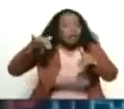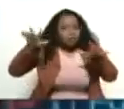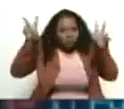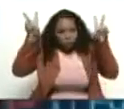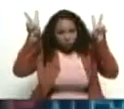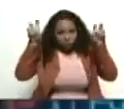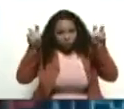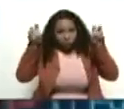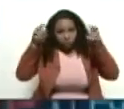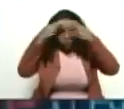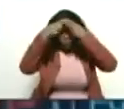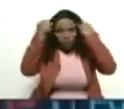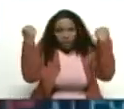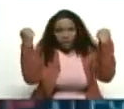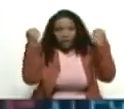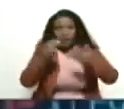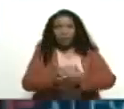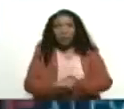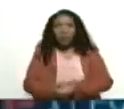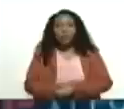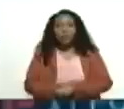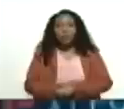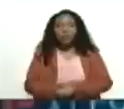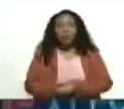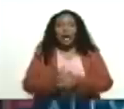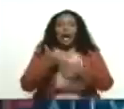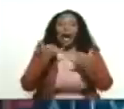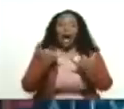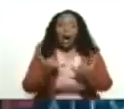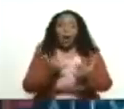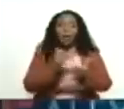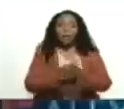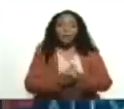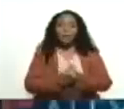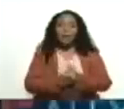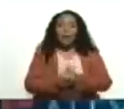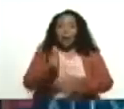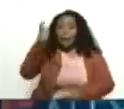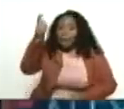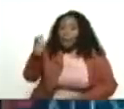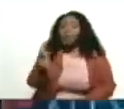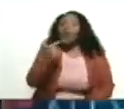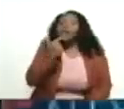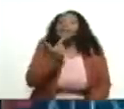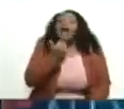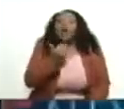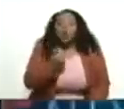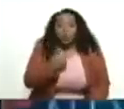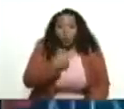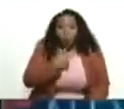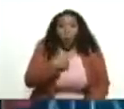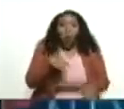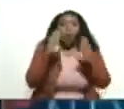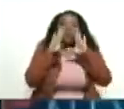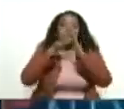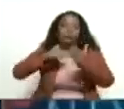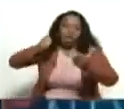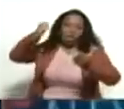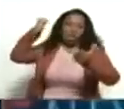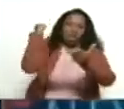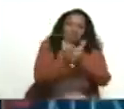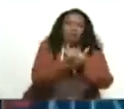la inocencia. Ahora bien, si una persona dice, yo confieso que maté,